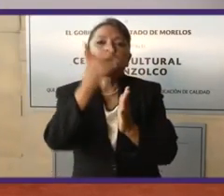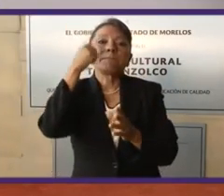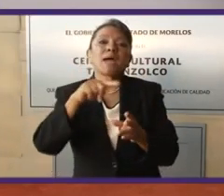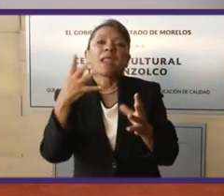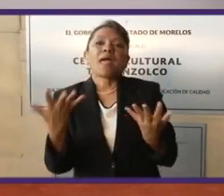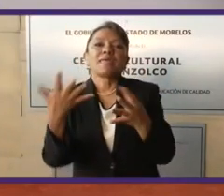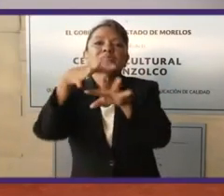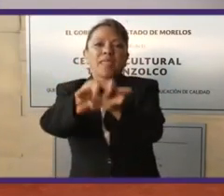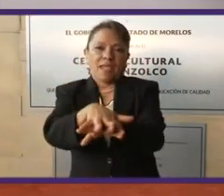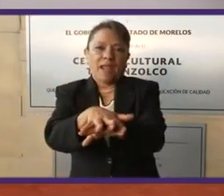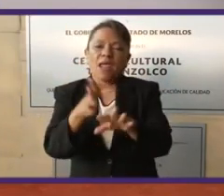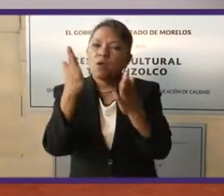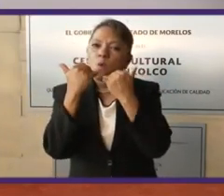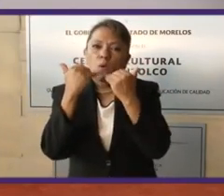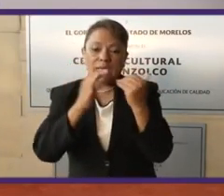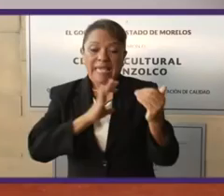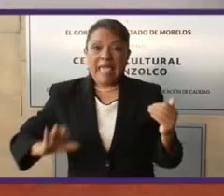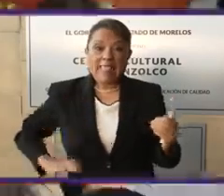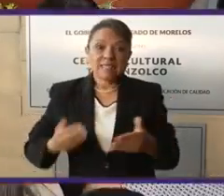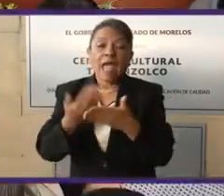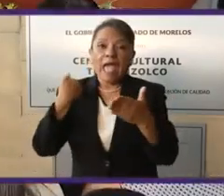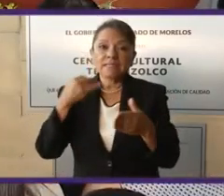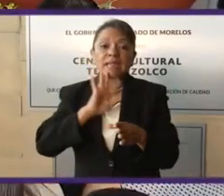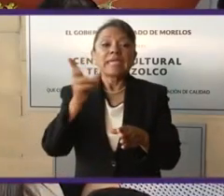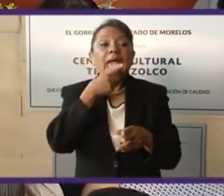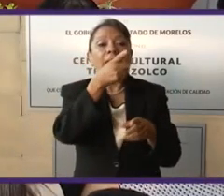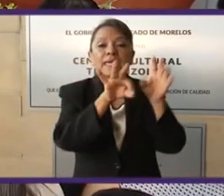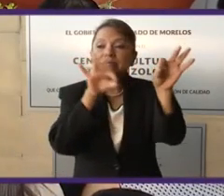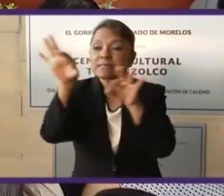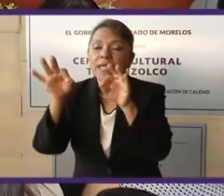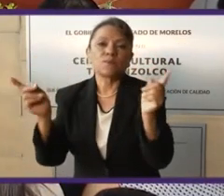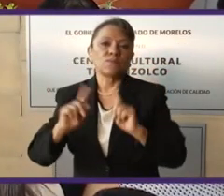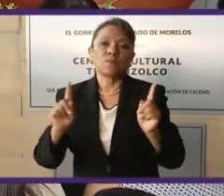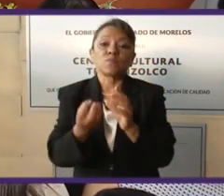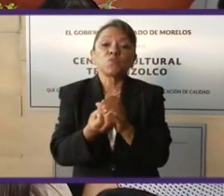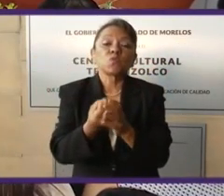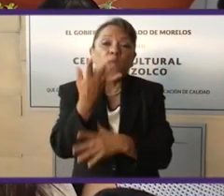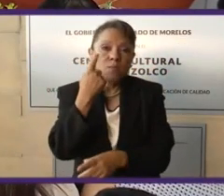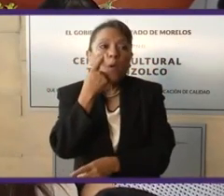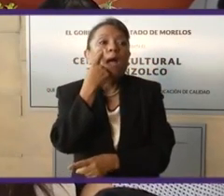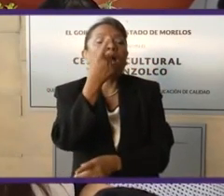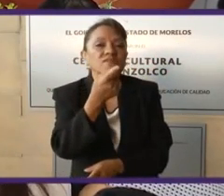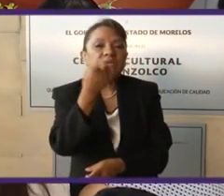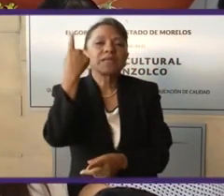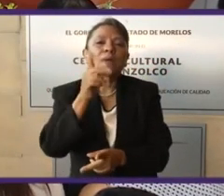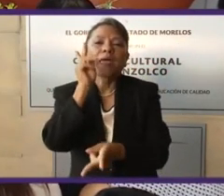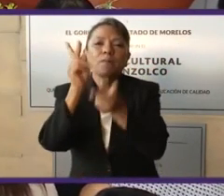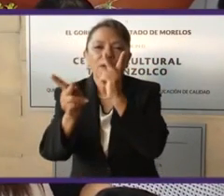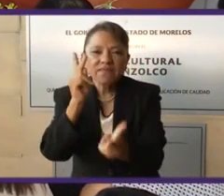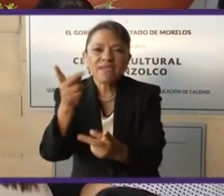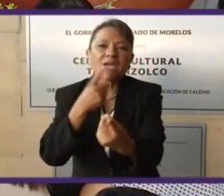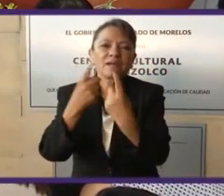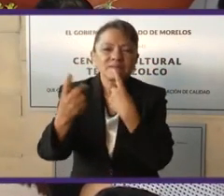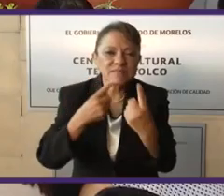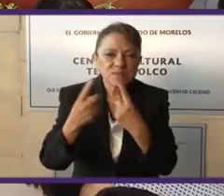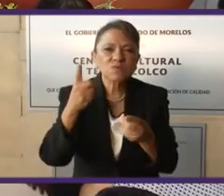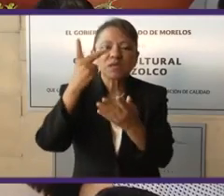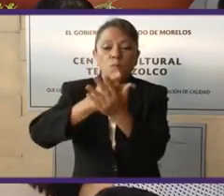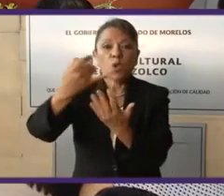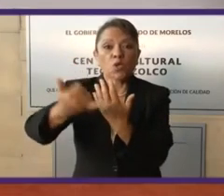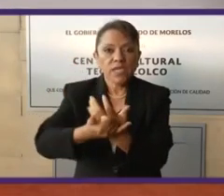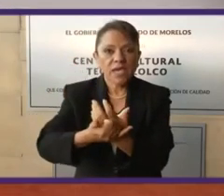integrantes. Aquí no hay candidatos previos, necesitamos integrantes dispuestos a discutir un proyecto, un programa que